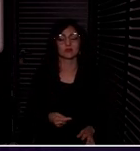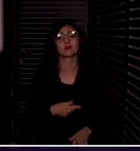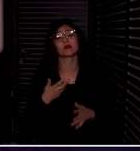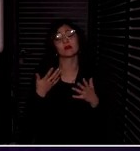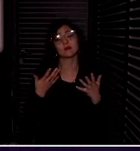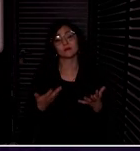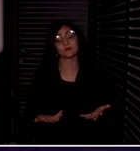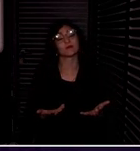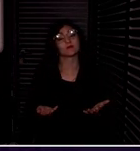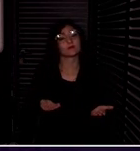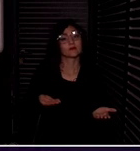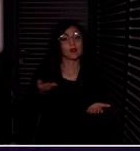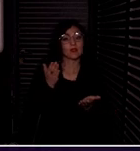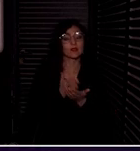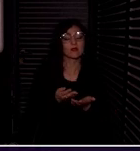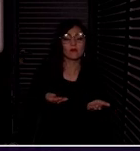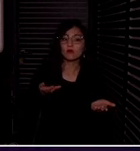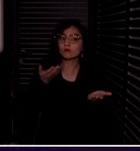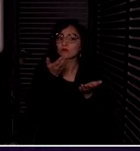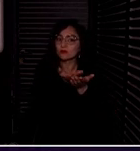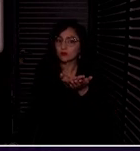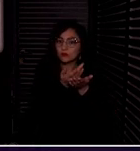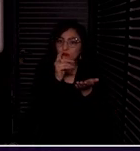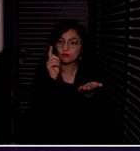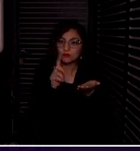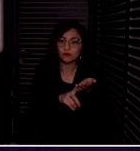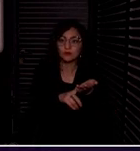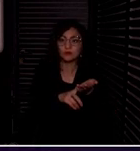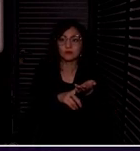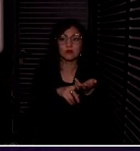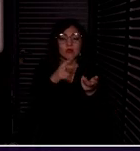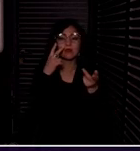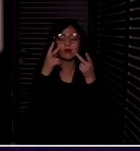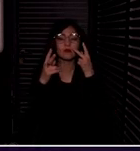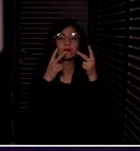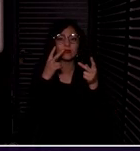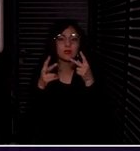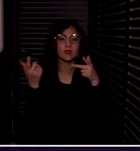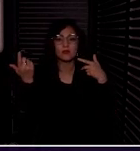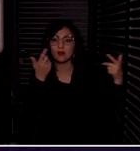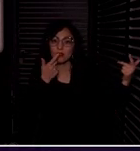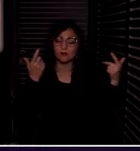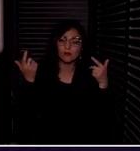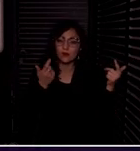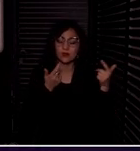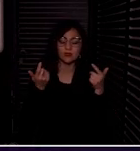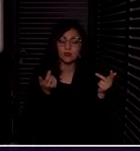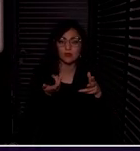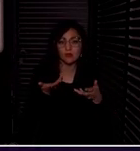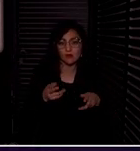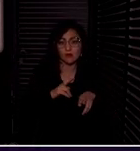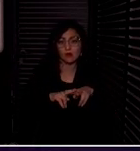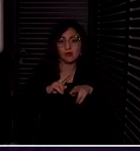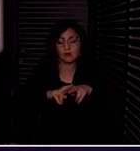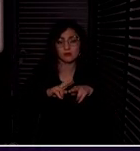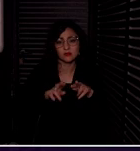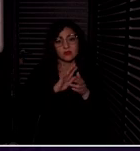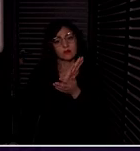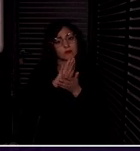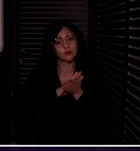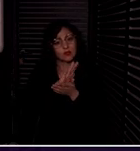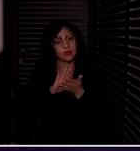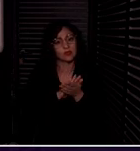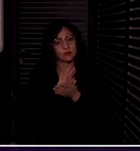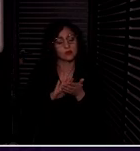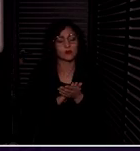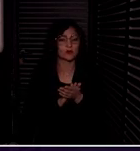que plantear otro tipo de escenarios desde un punto de vista del diagnóstico de las políticas que se han aprobado. El ejemplo en el caso de la Unión Europea es que siempre